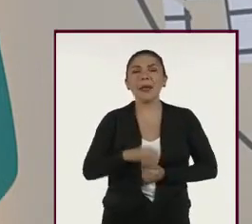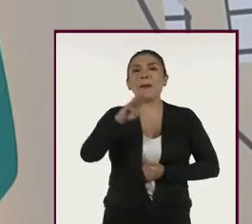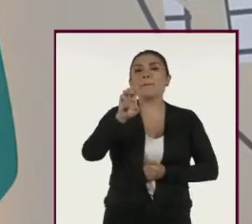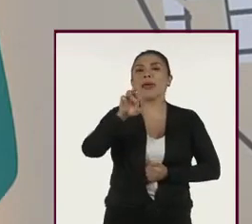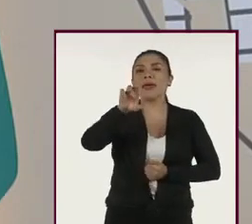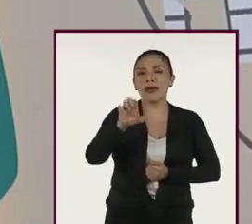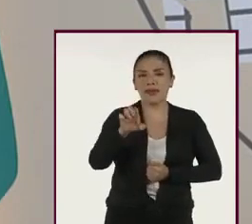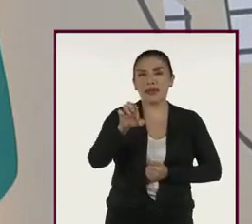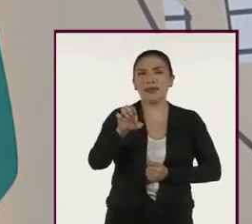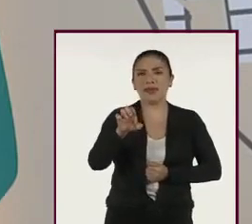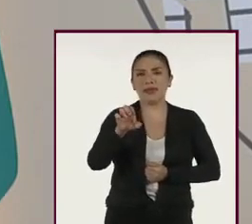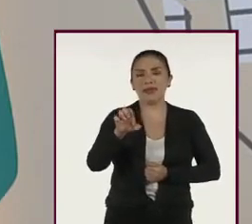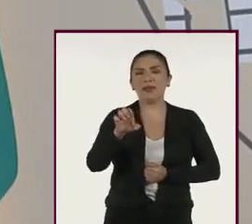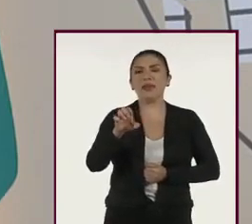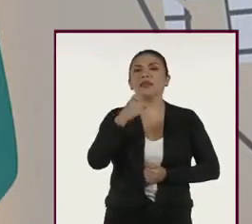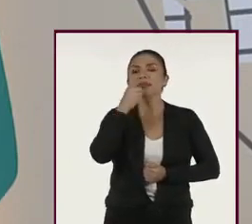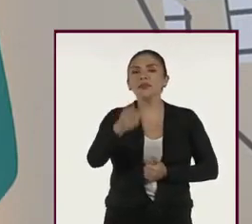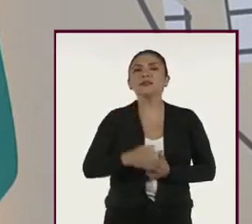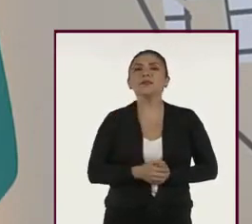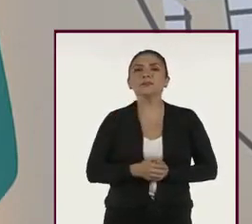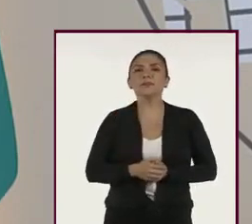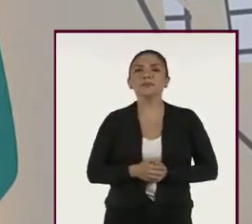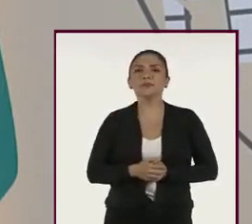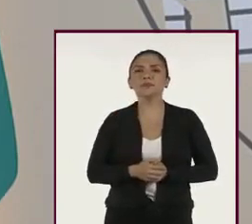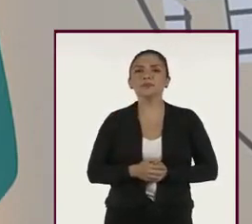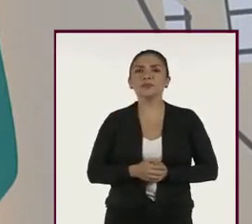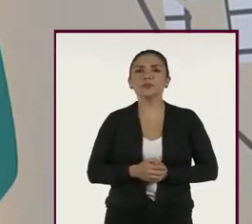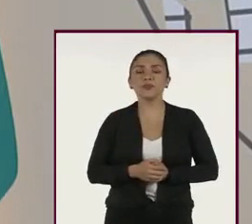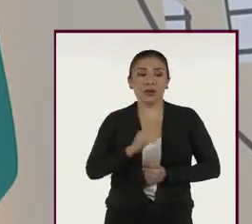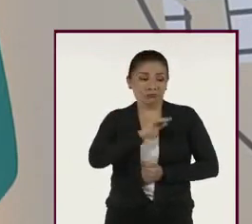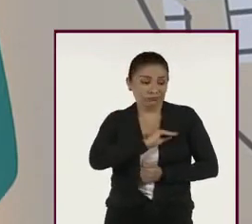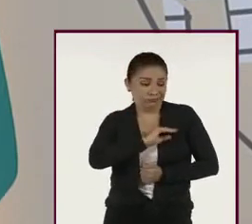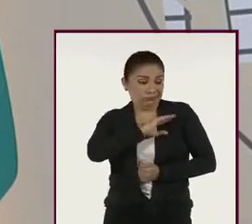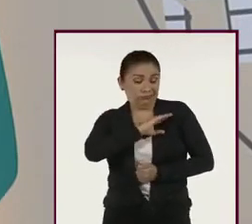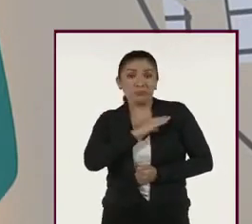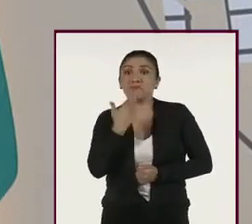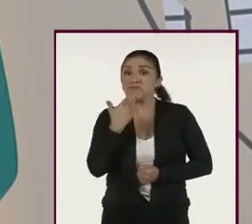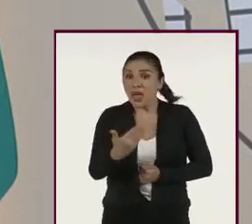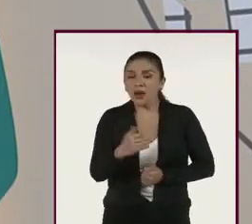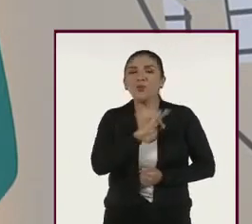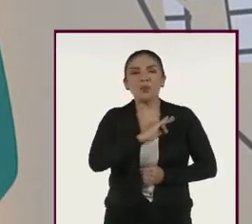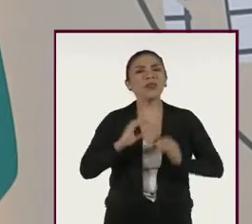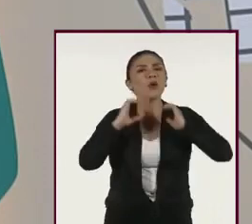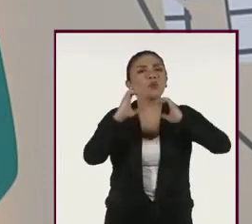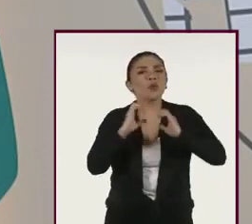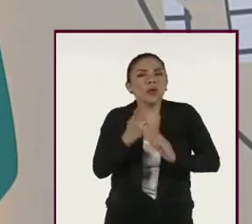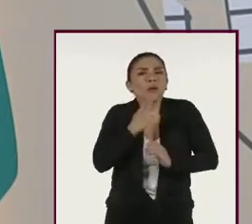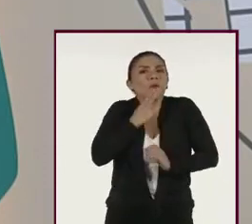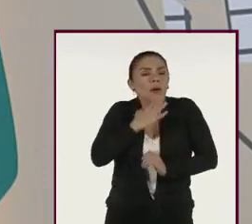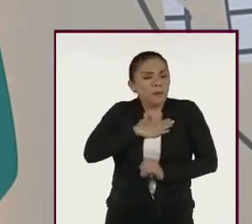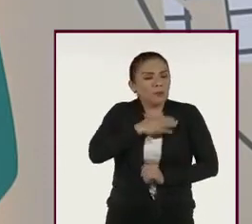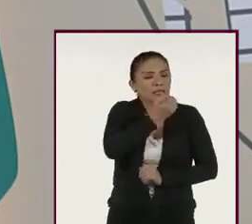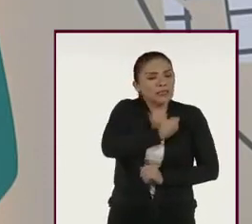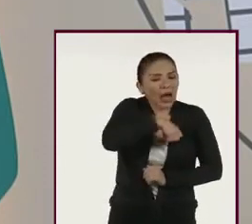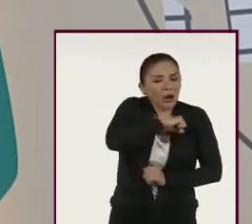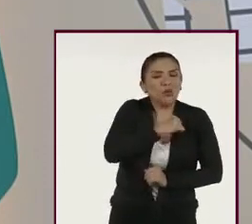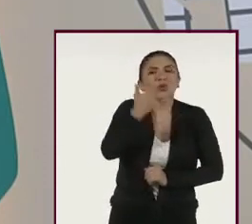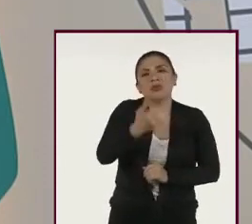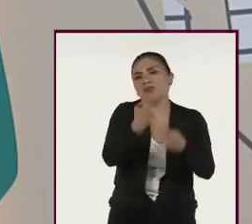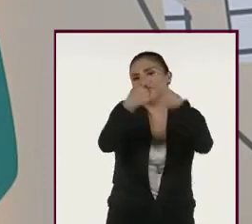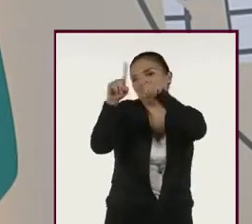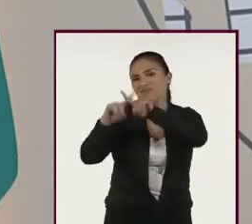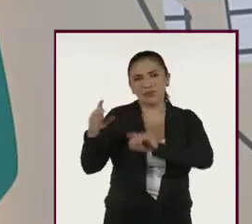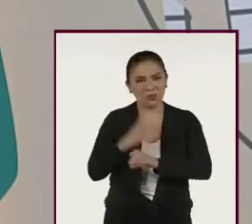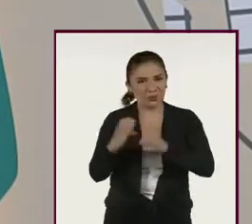Bere B. Tener una buena autoestima nos permite cuidar de nosotros tanto en la salud como en todos los